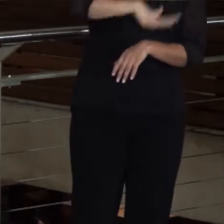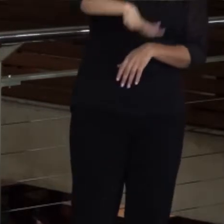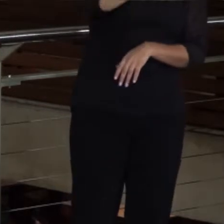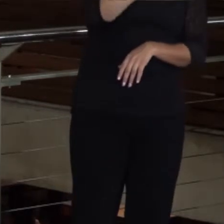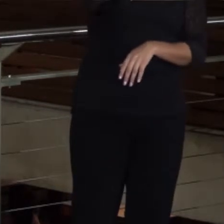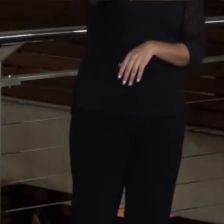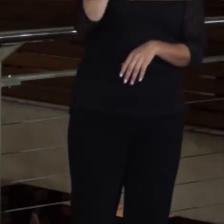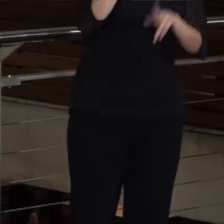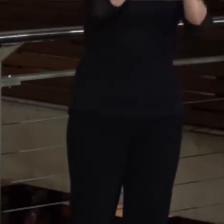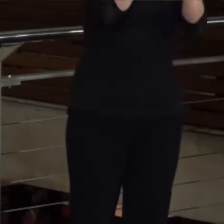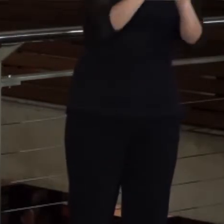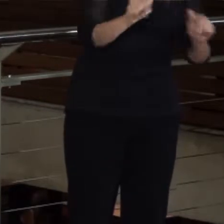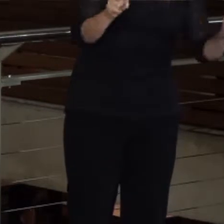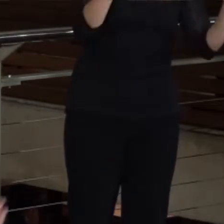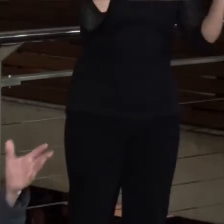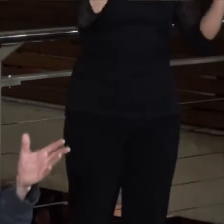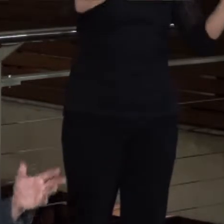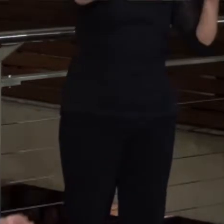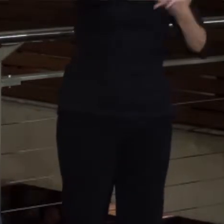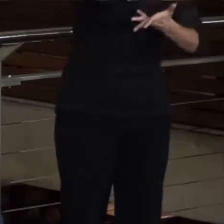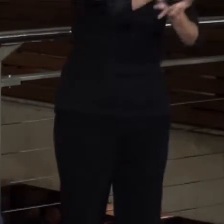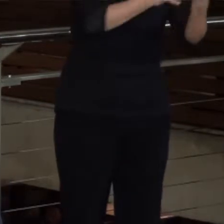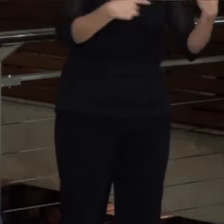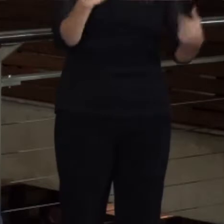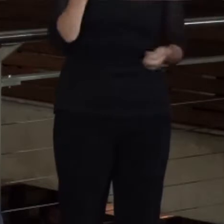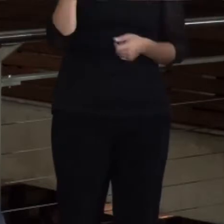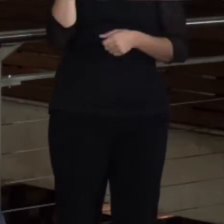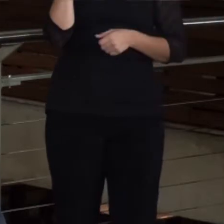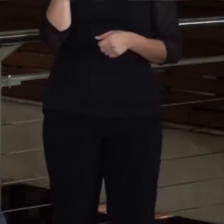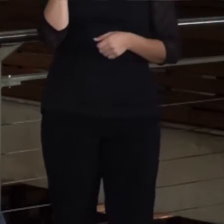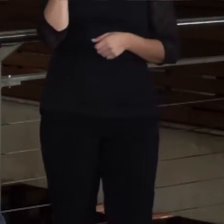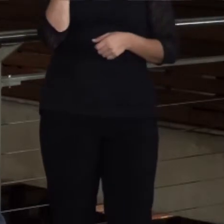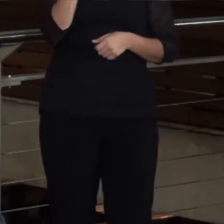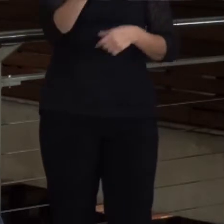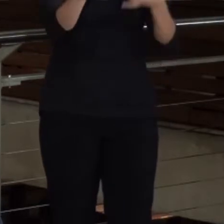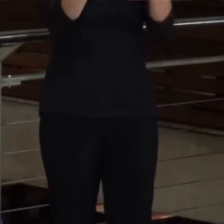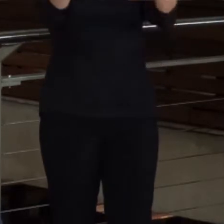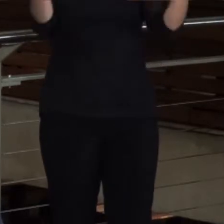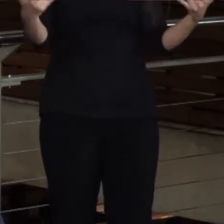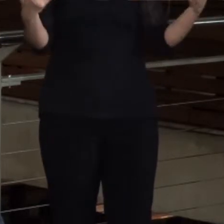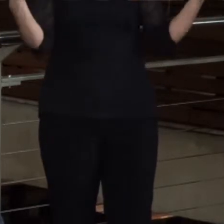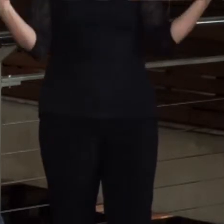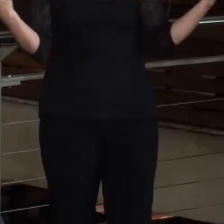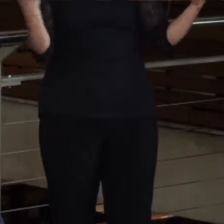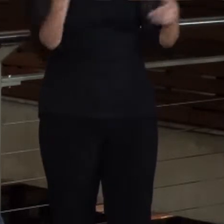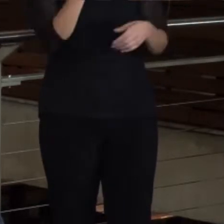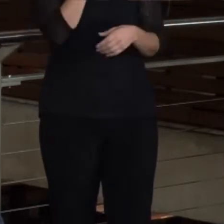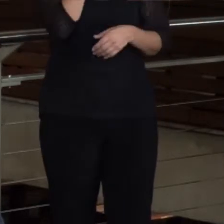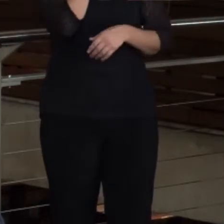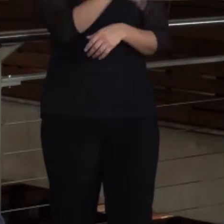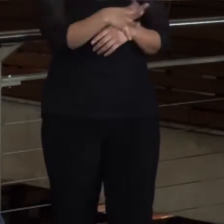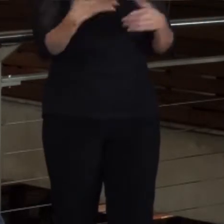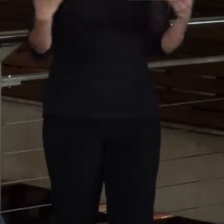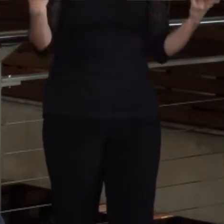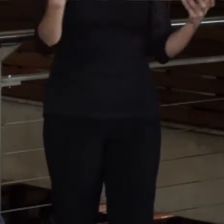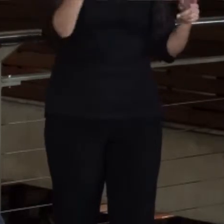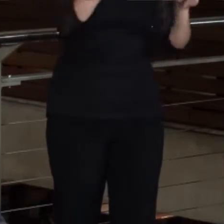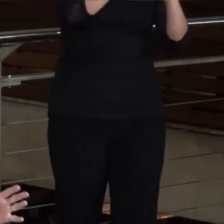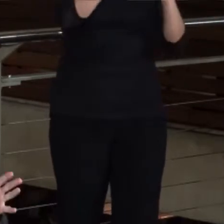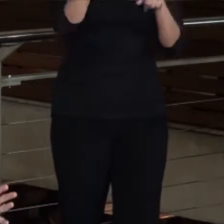es así no eso que tú decías de de esos diálogos que se pueden hacer con ellos